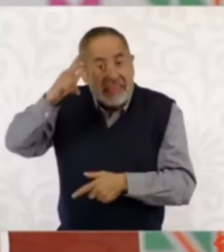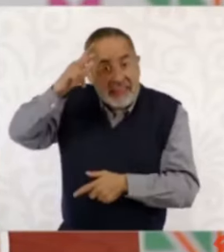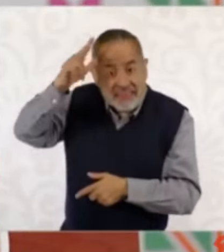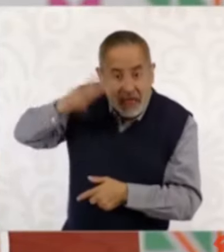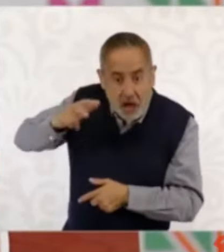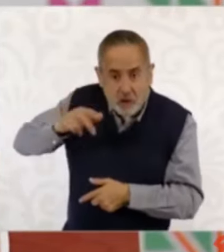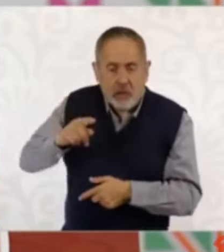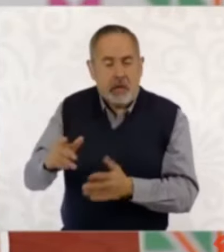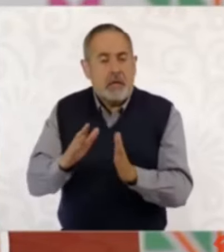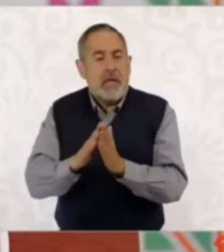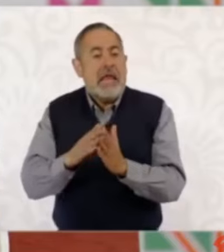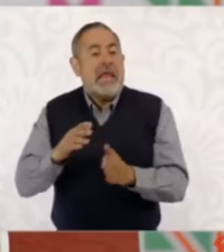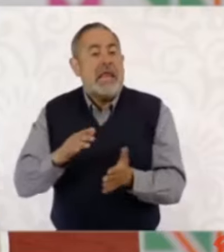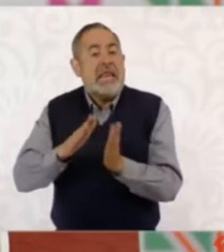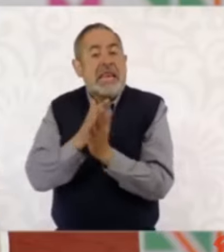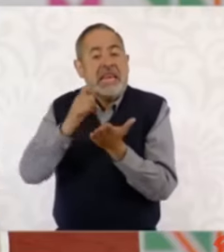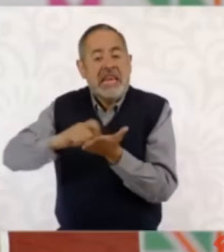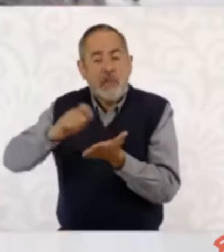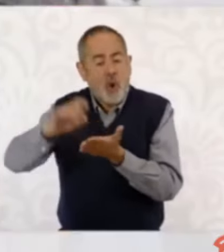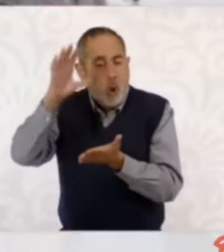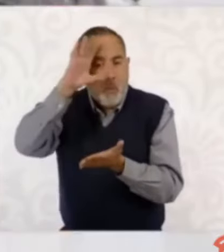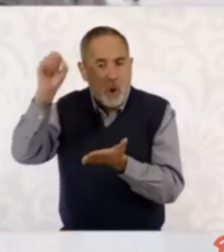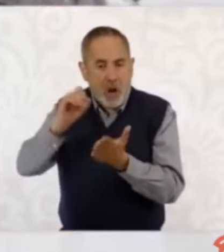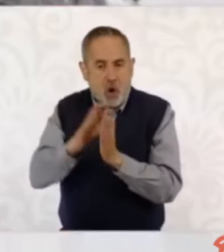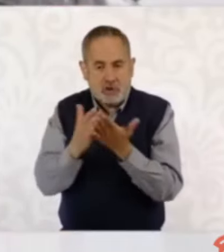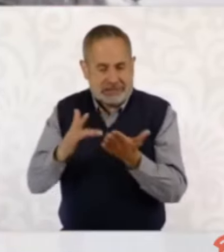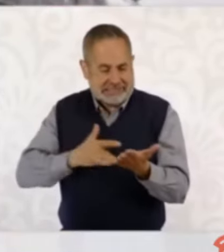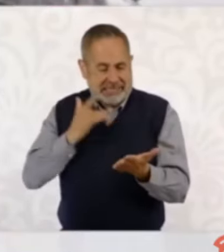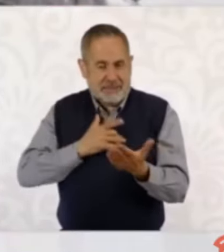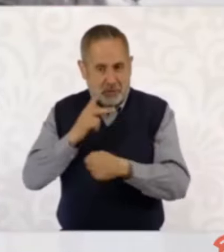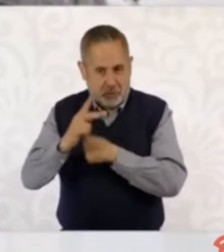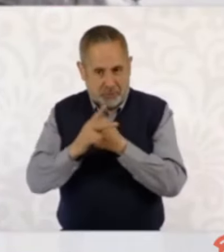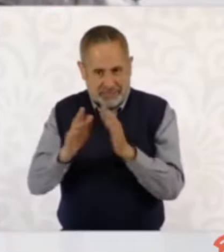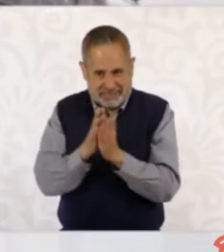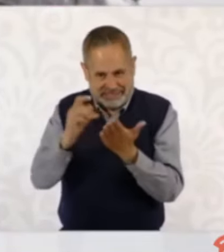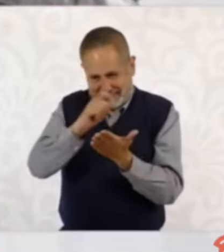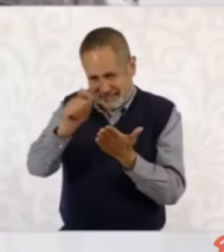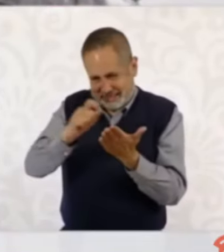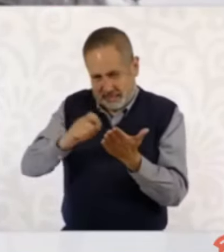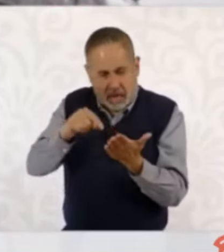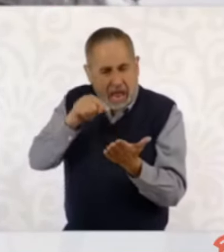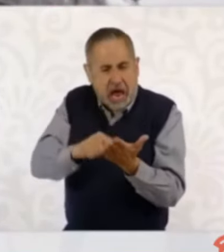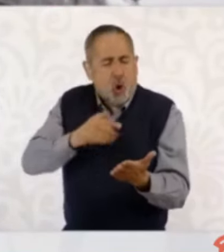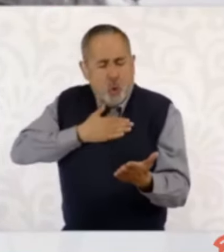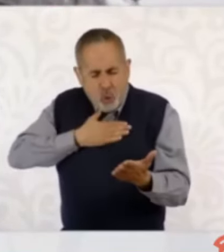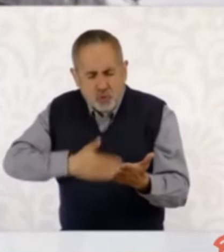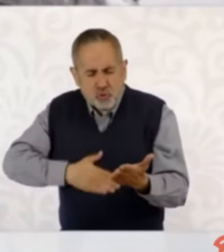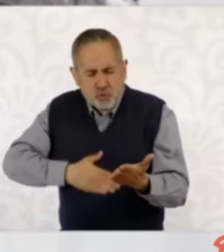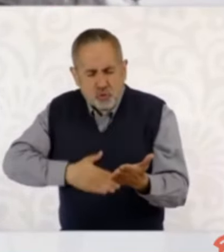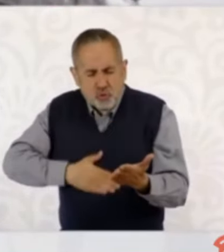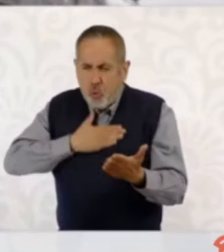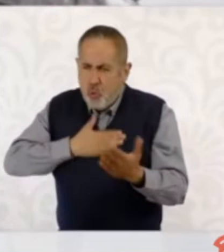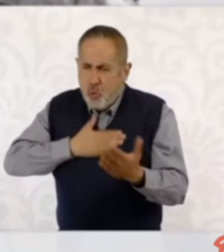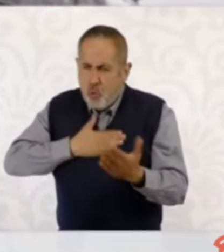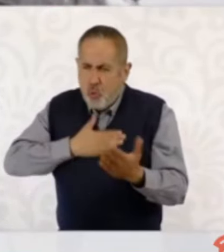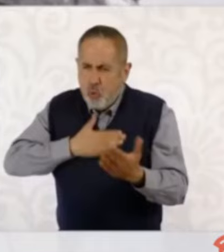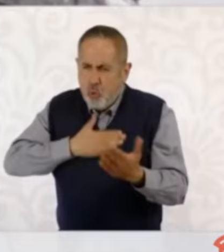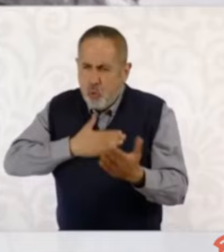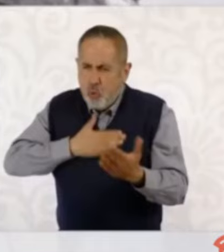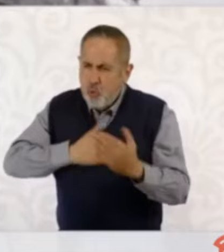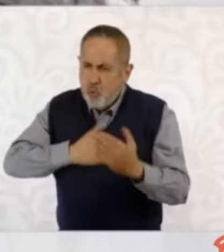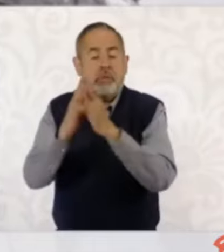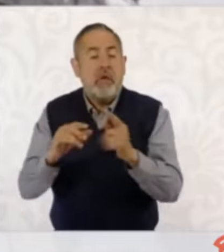y los sentimientos de la nación tienen un profundo significado de justicia y de democracia, porque